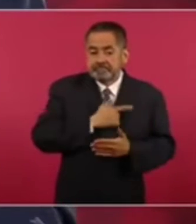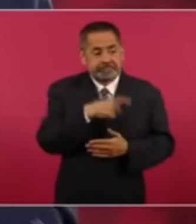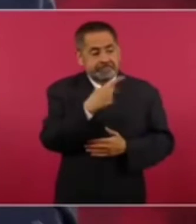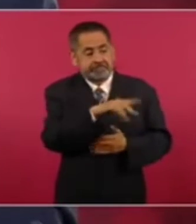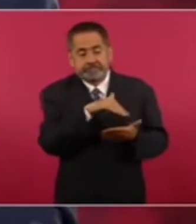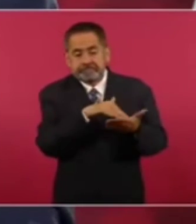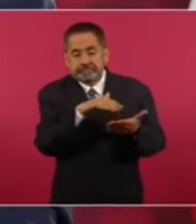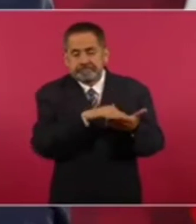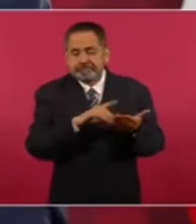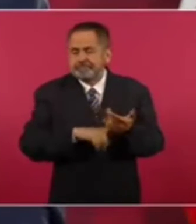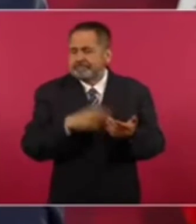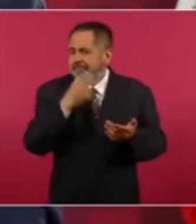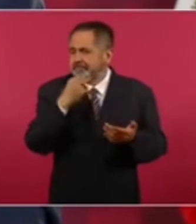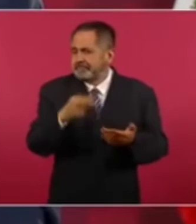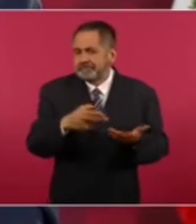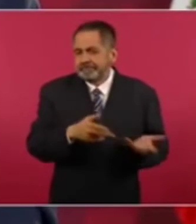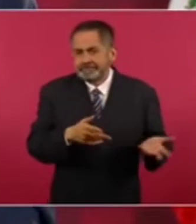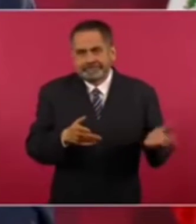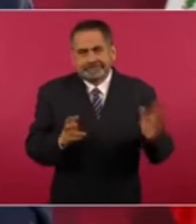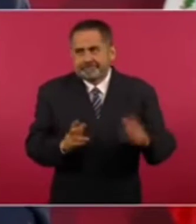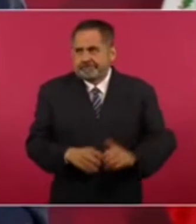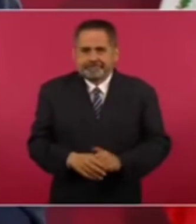millones,